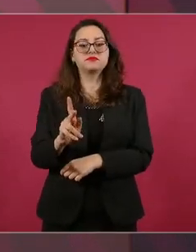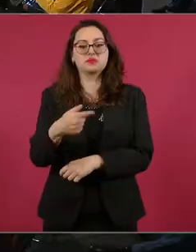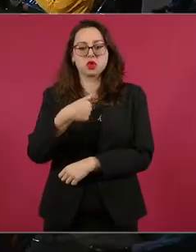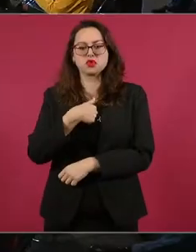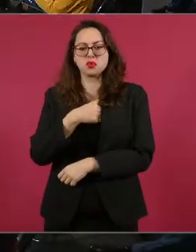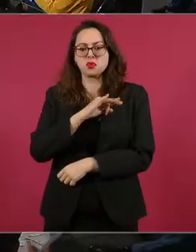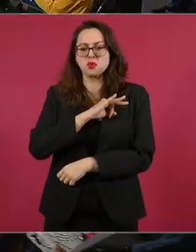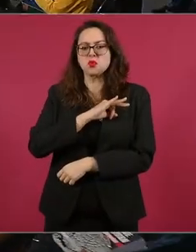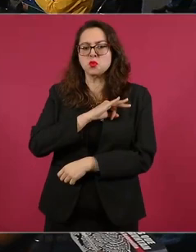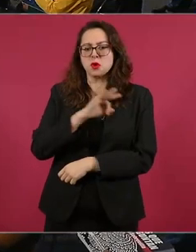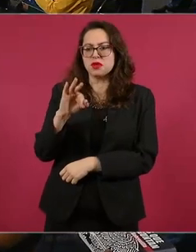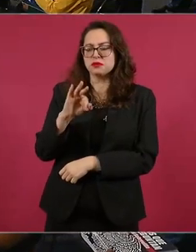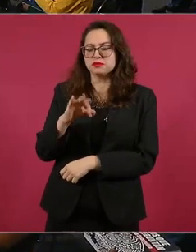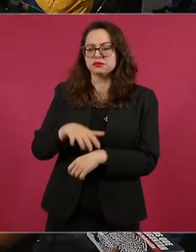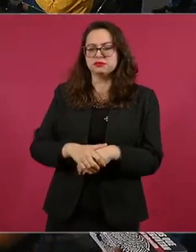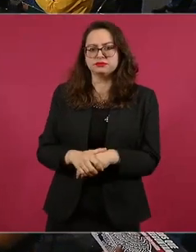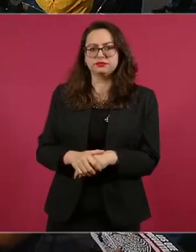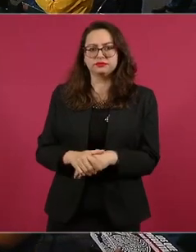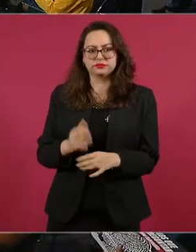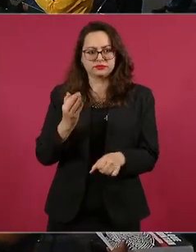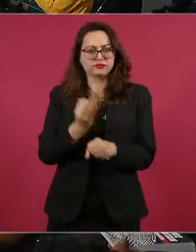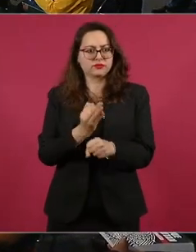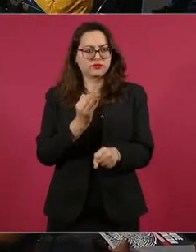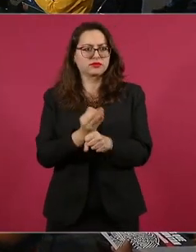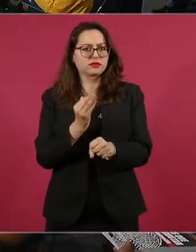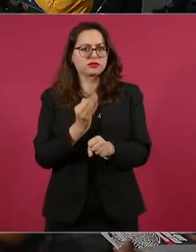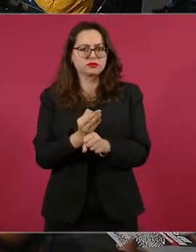controlar inflación?